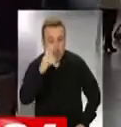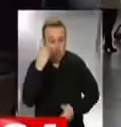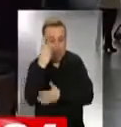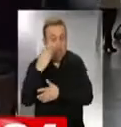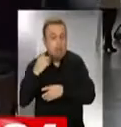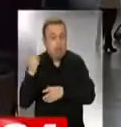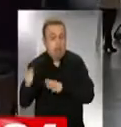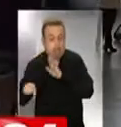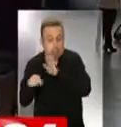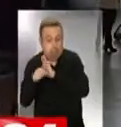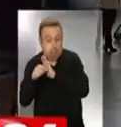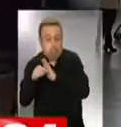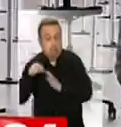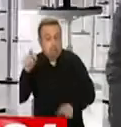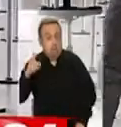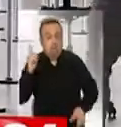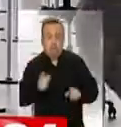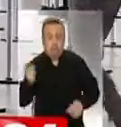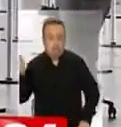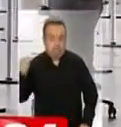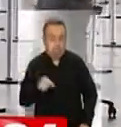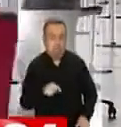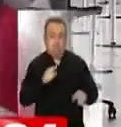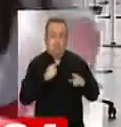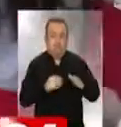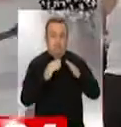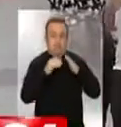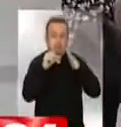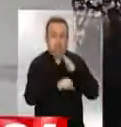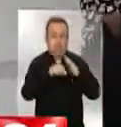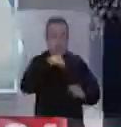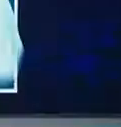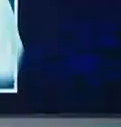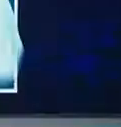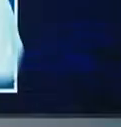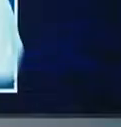7 días después de haber ingresado al país.